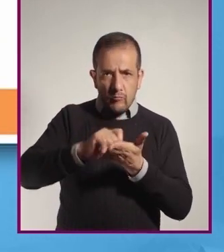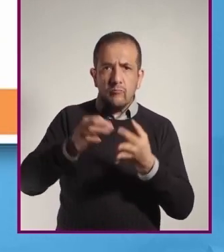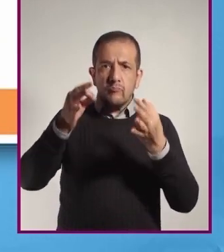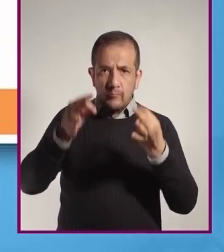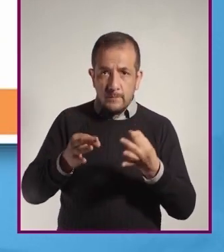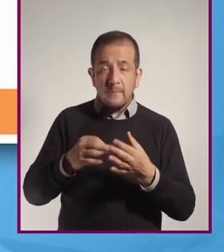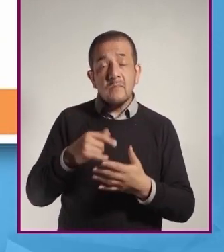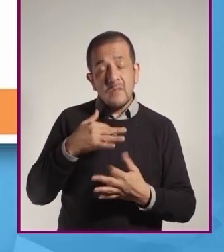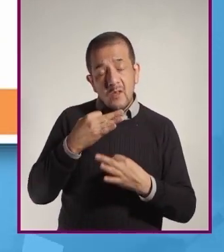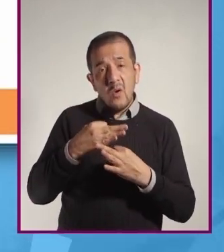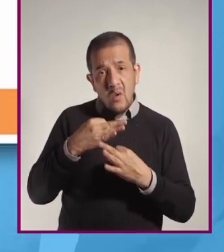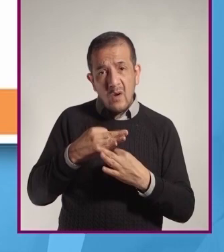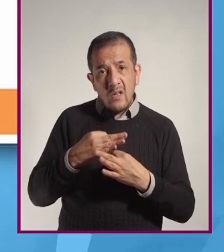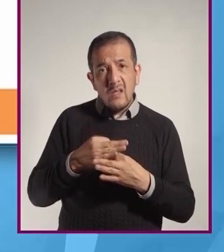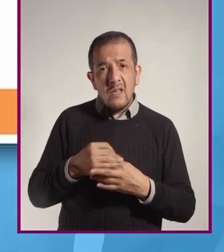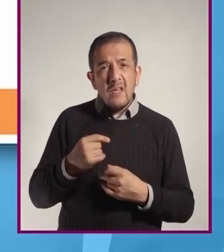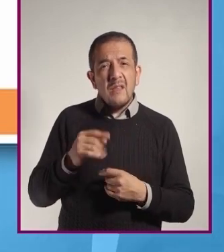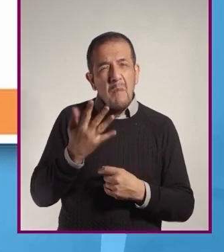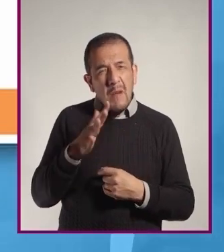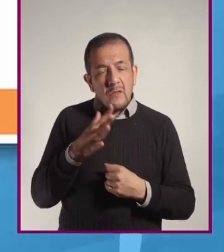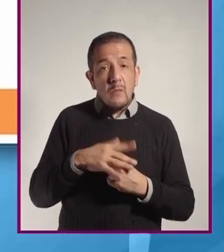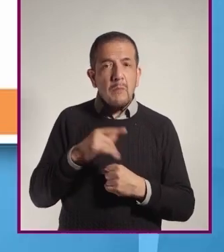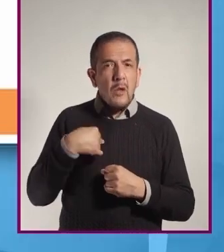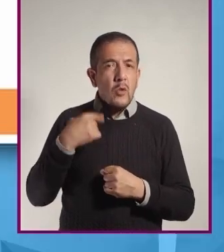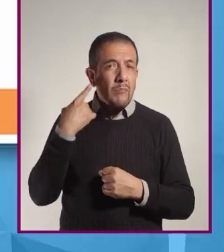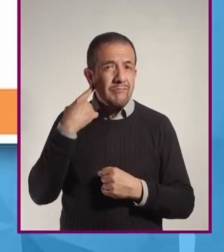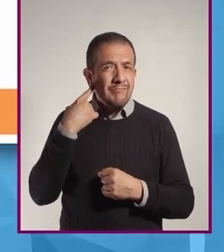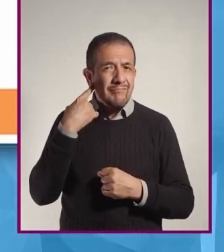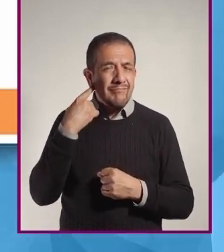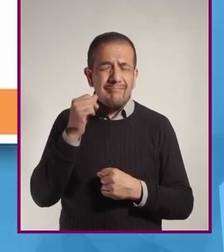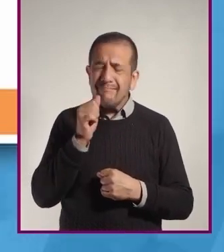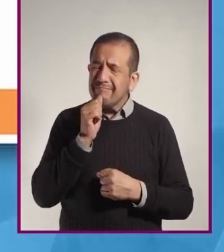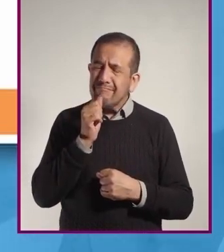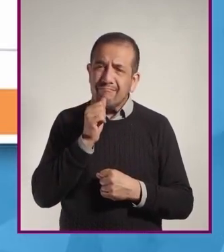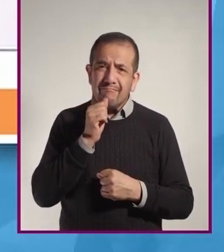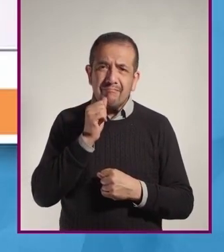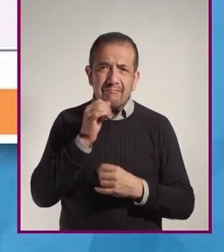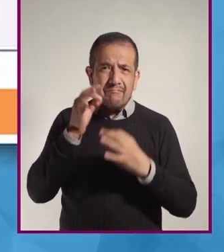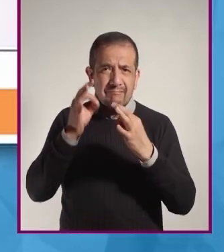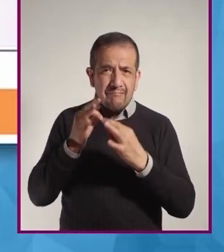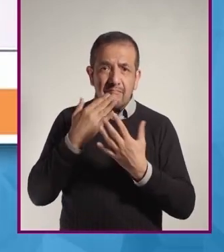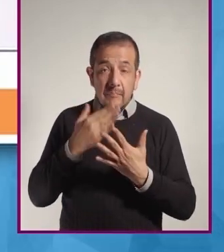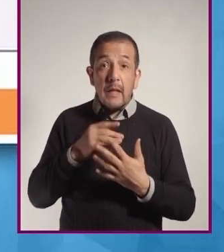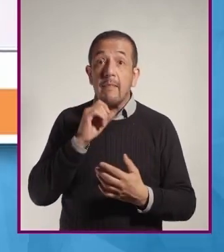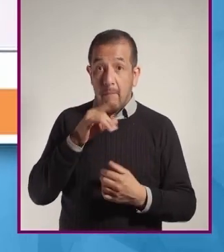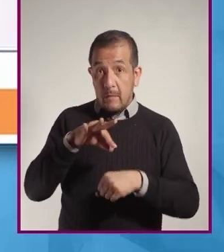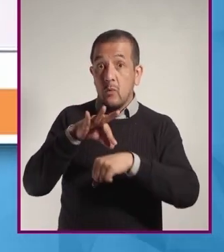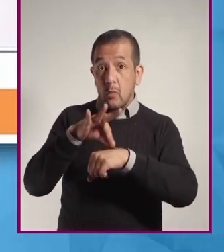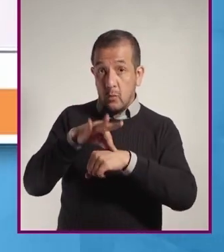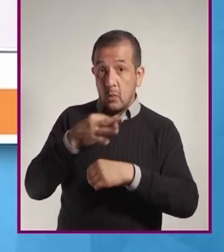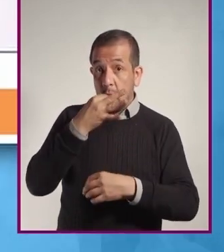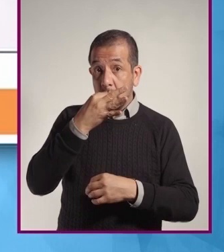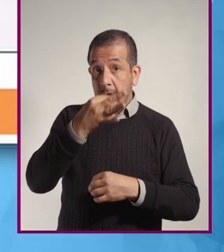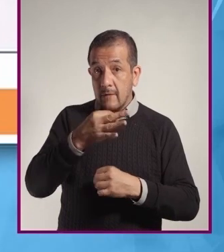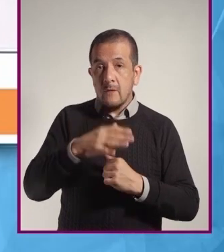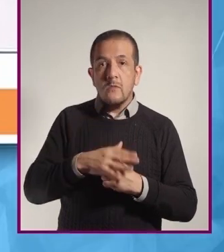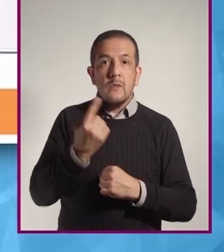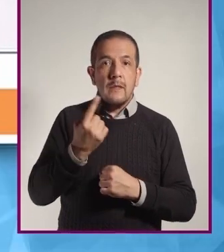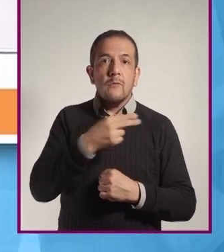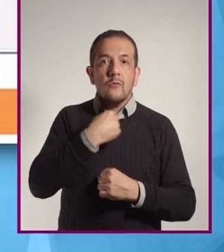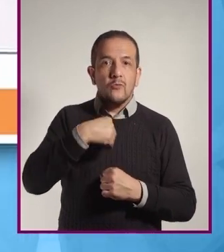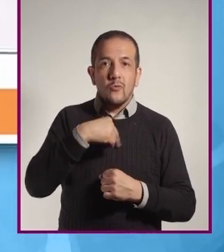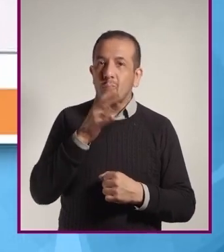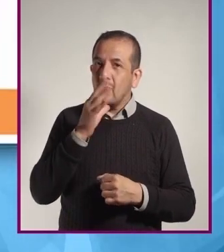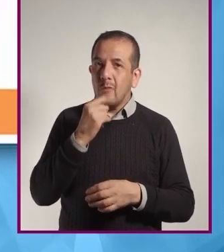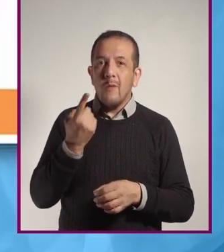mejor, pero todavía no oigo bien por ese oído. El médico también nos dijo que nunca nos metiéramos nada